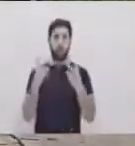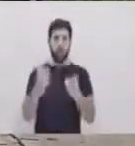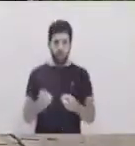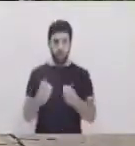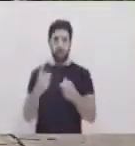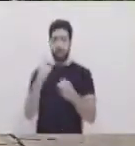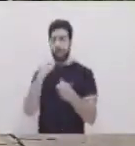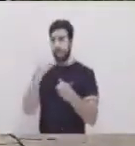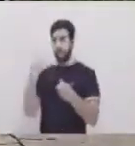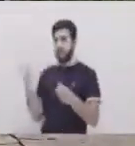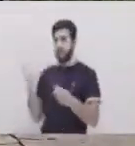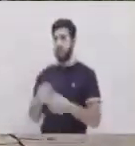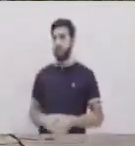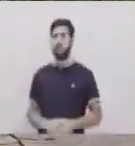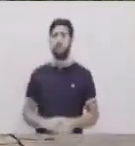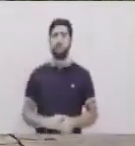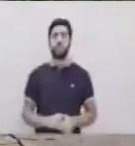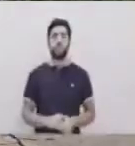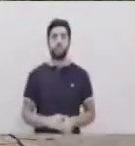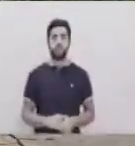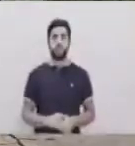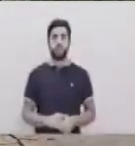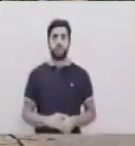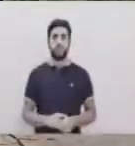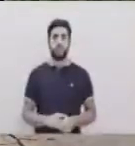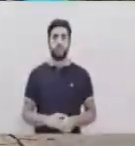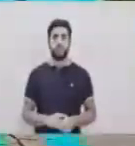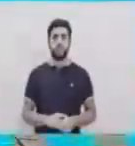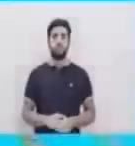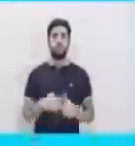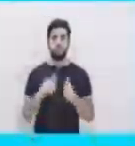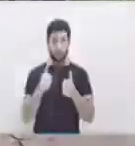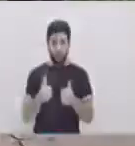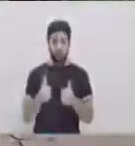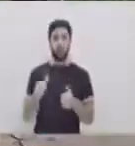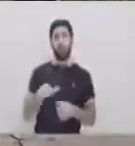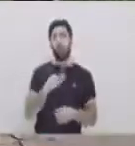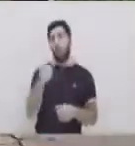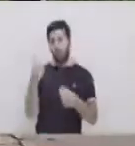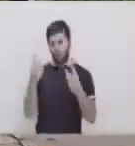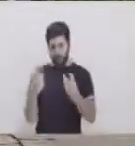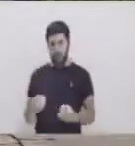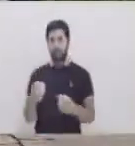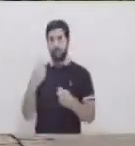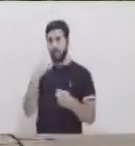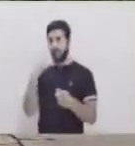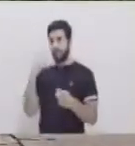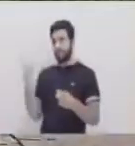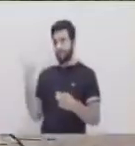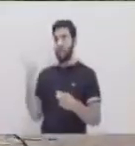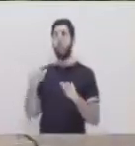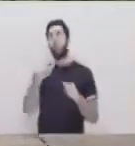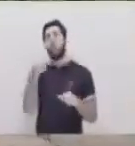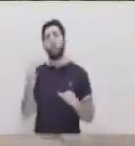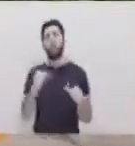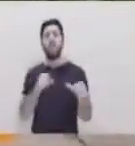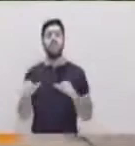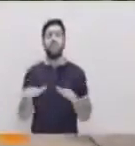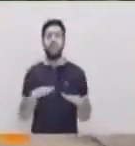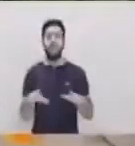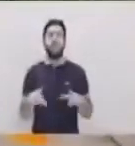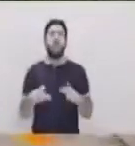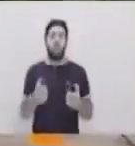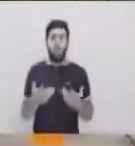Vamos otra vez. Carrera, salto, golpeo. Siguiente variante. Volvemos al lado fuerte.